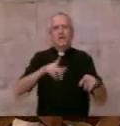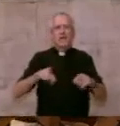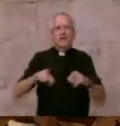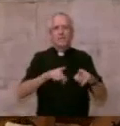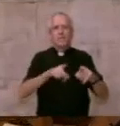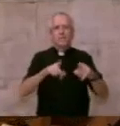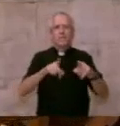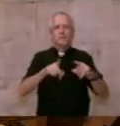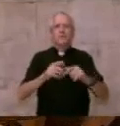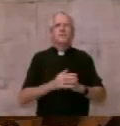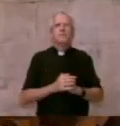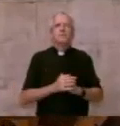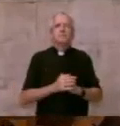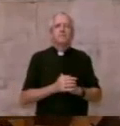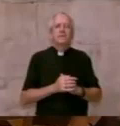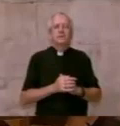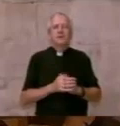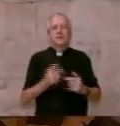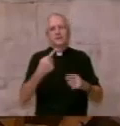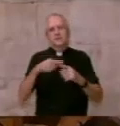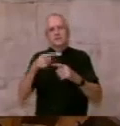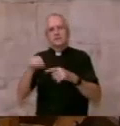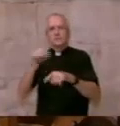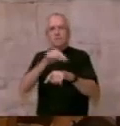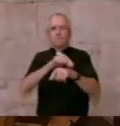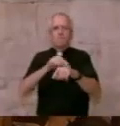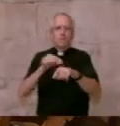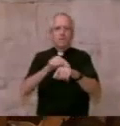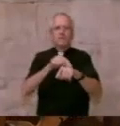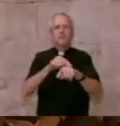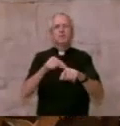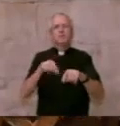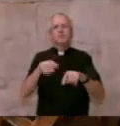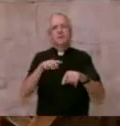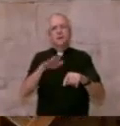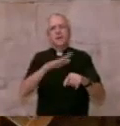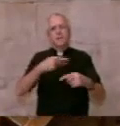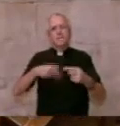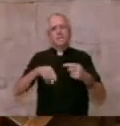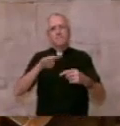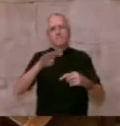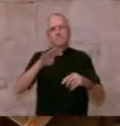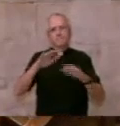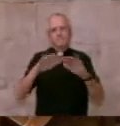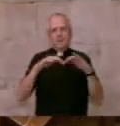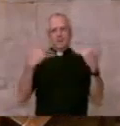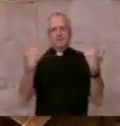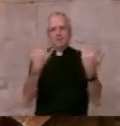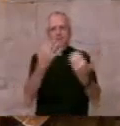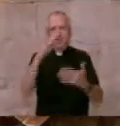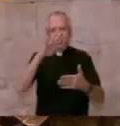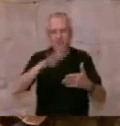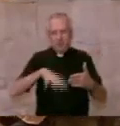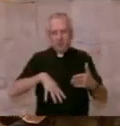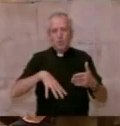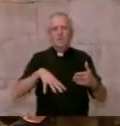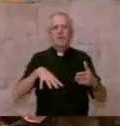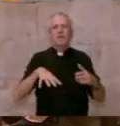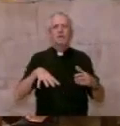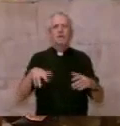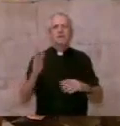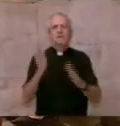Al delegado del Gobierno en las Tierras del Parlamento de Cataluña, als diputats en les Corts Valencianes, a los senadores y